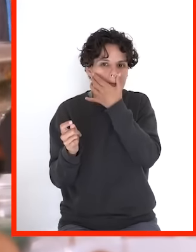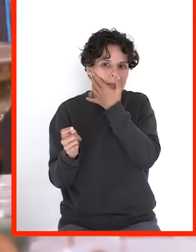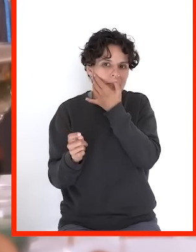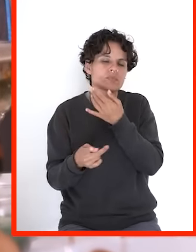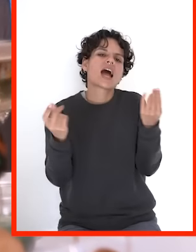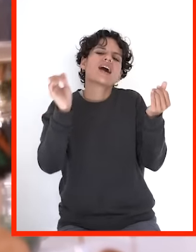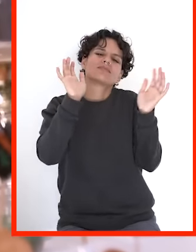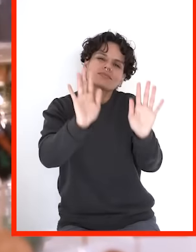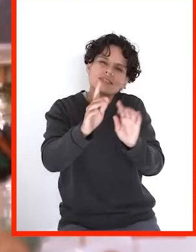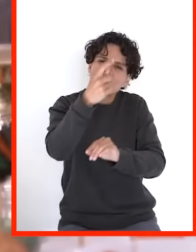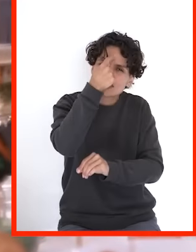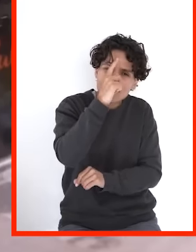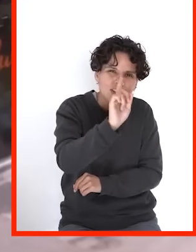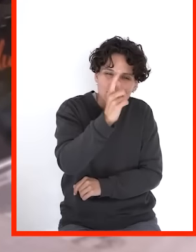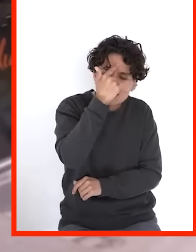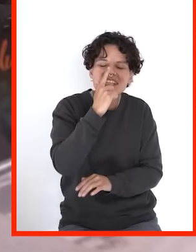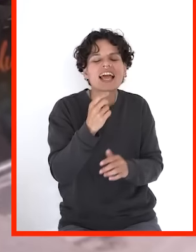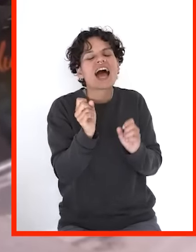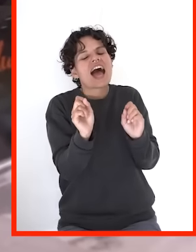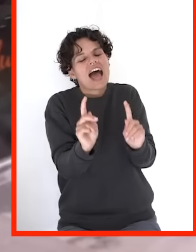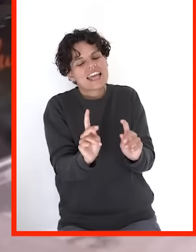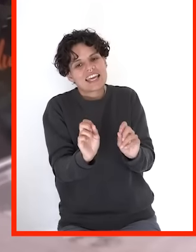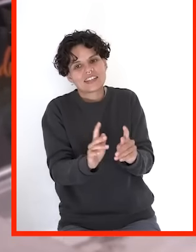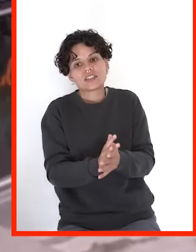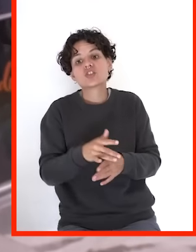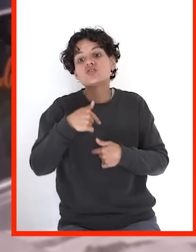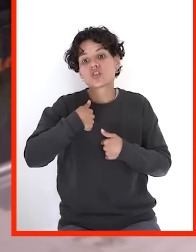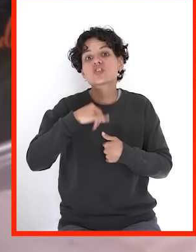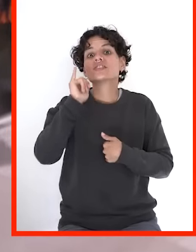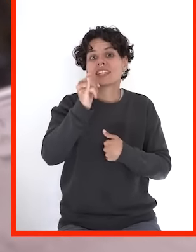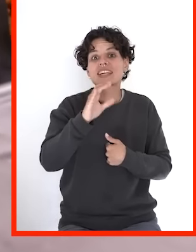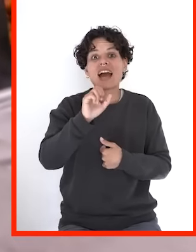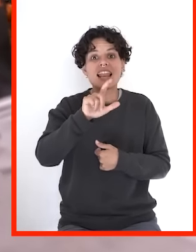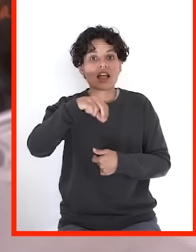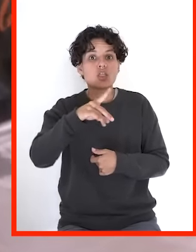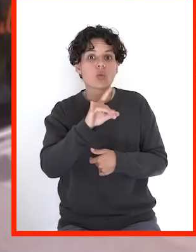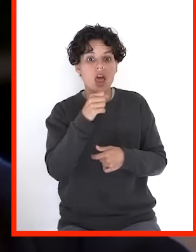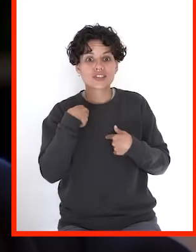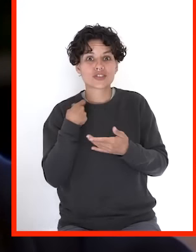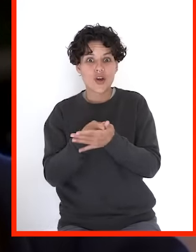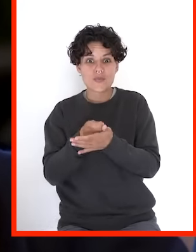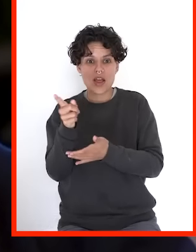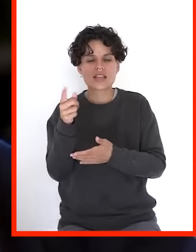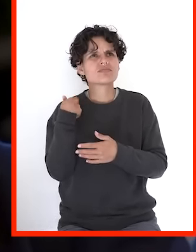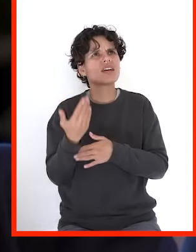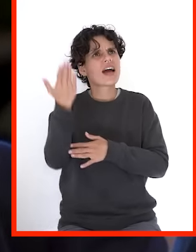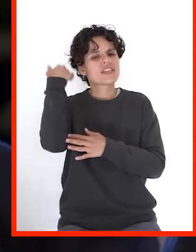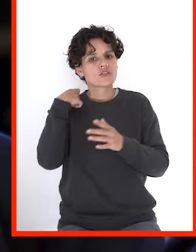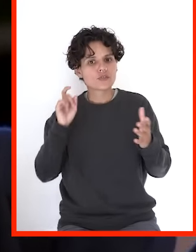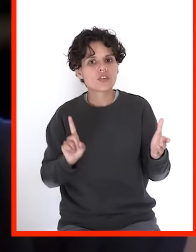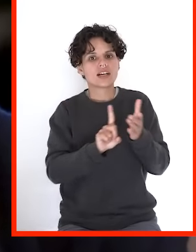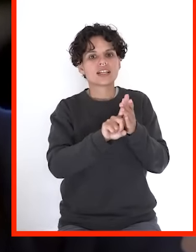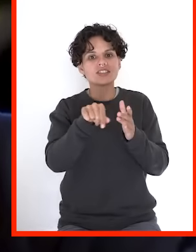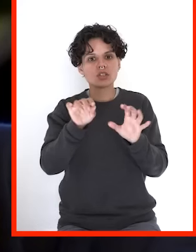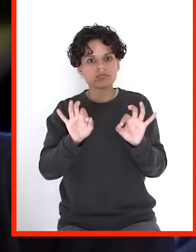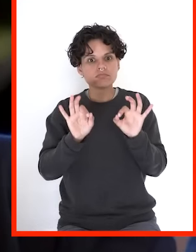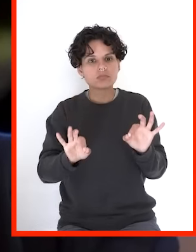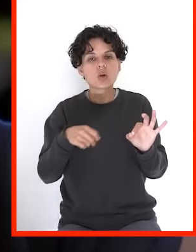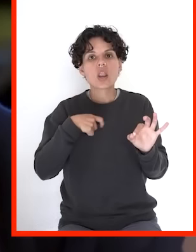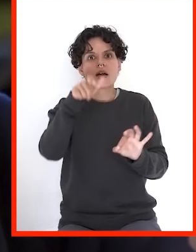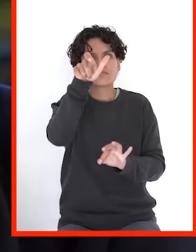No sean tontos. Gracias. Ahí hacemos una dupla ya. Soy cliente, sí, de Caléndula. Soy. ¿Sí? De hecho, el otro día fui y me encontré con el chiste, y